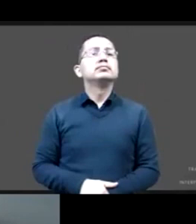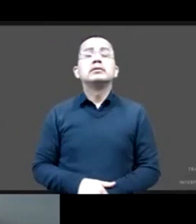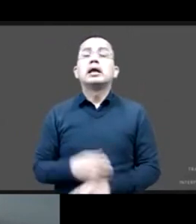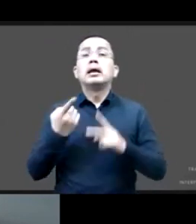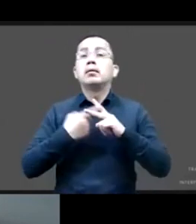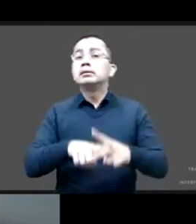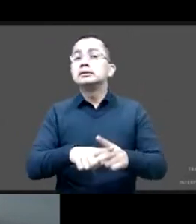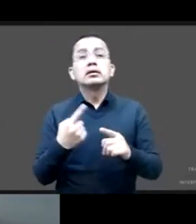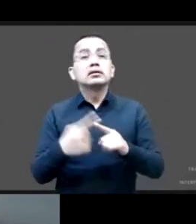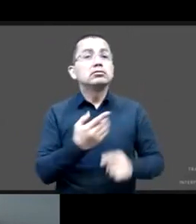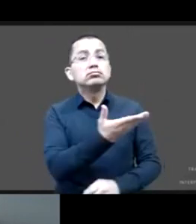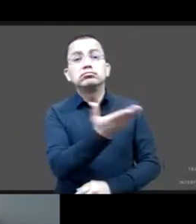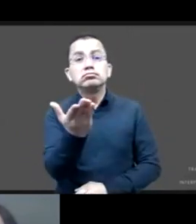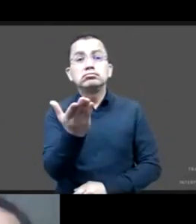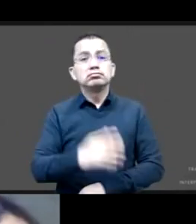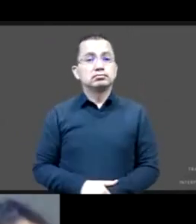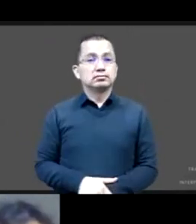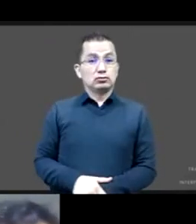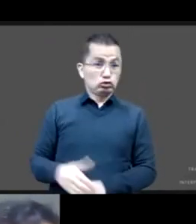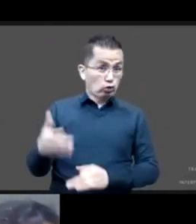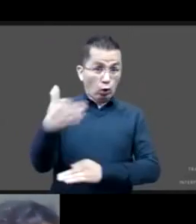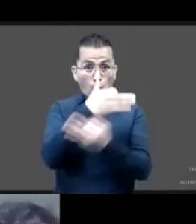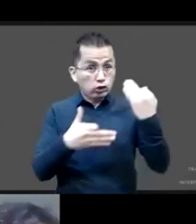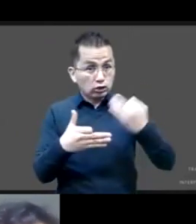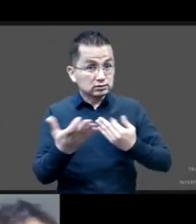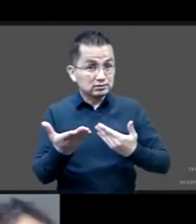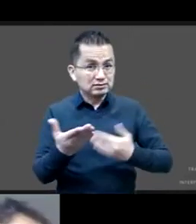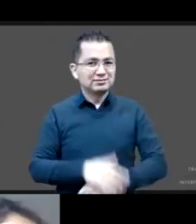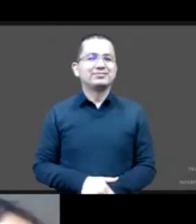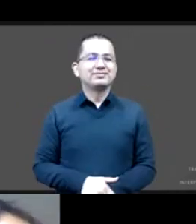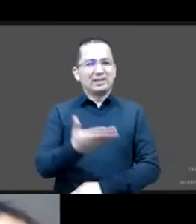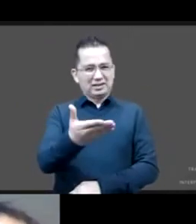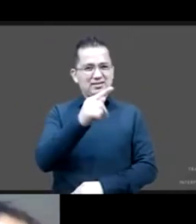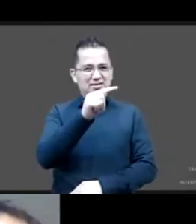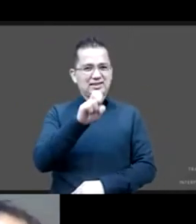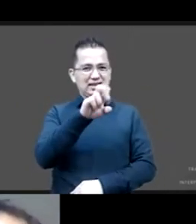no se amontonen Tere adelante adelante venga